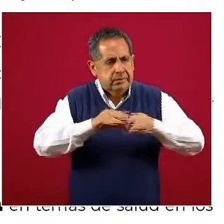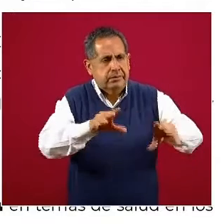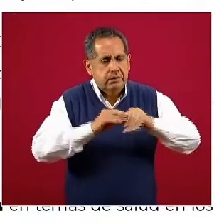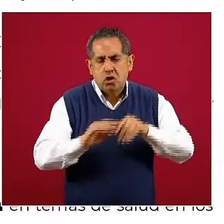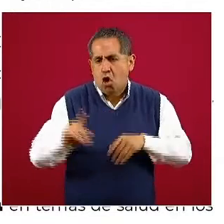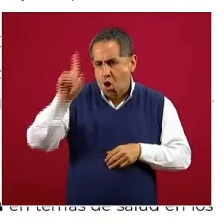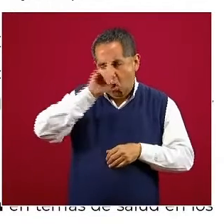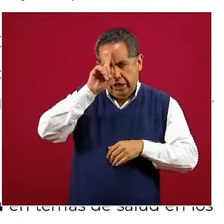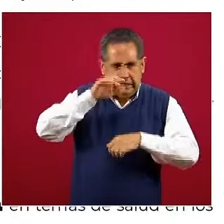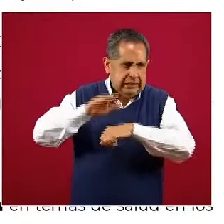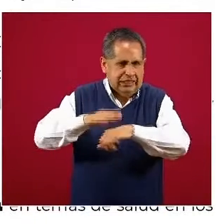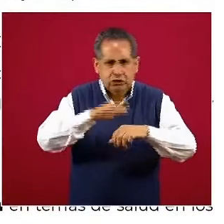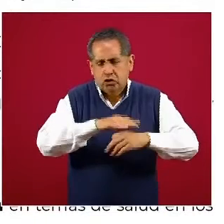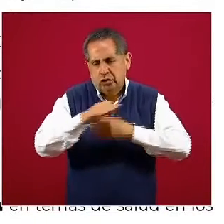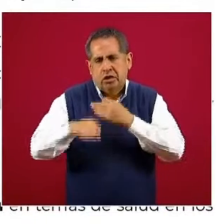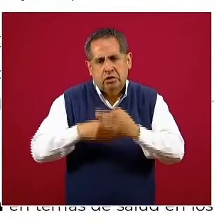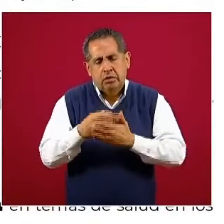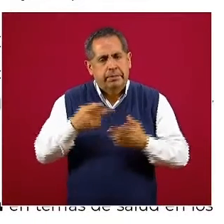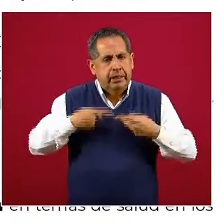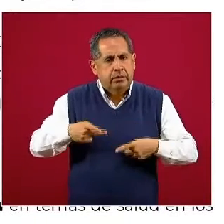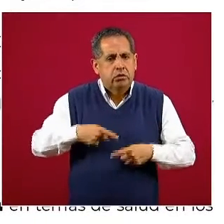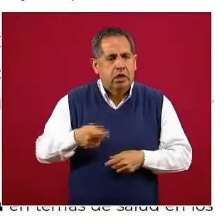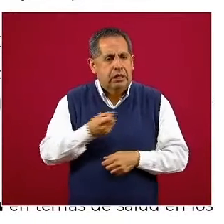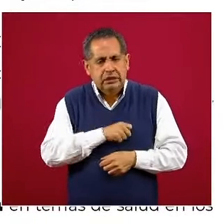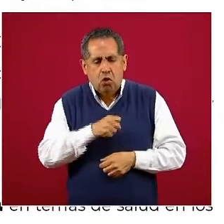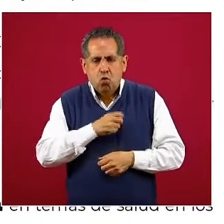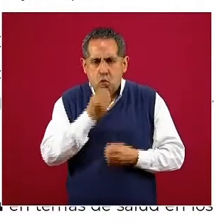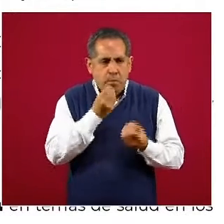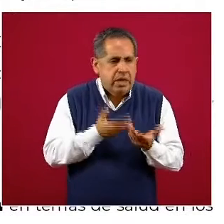del estado, con